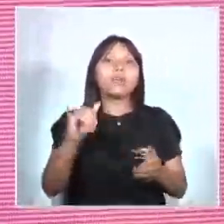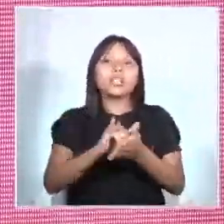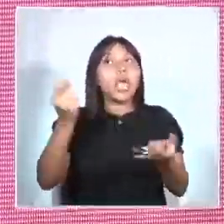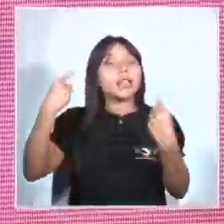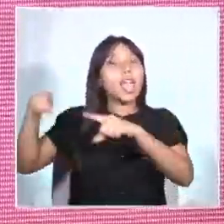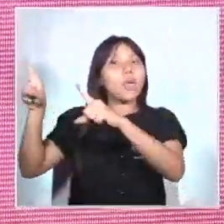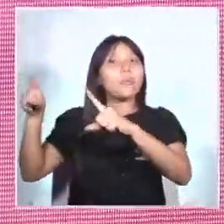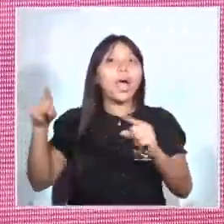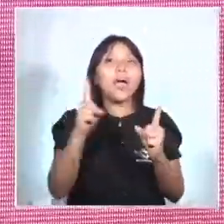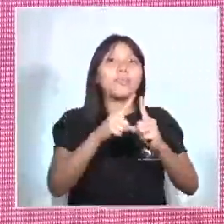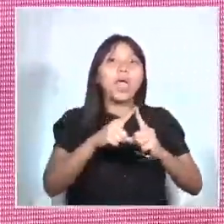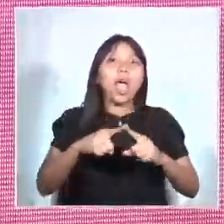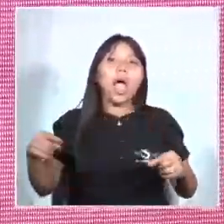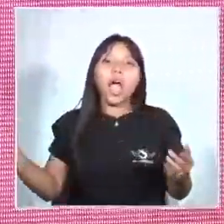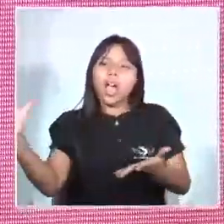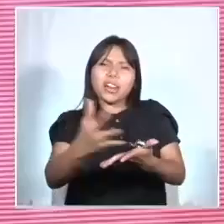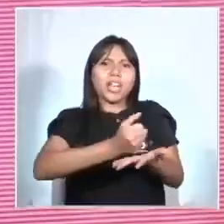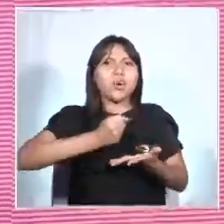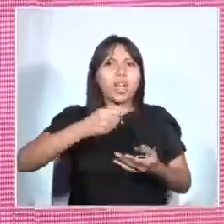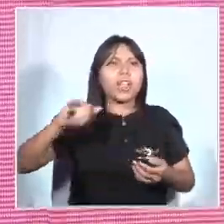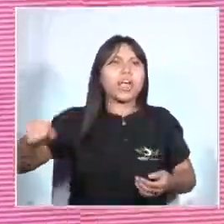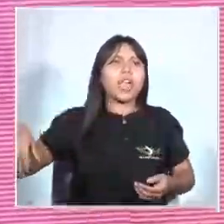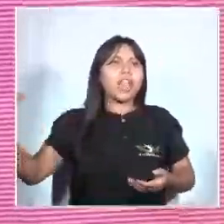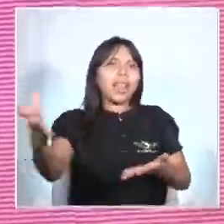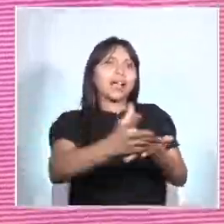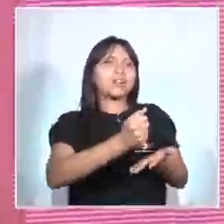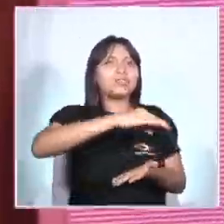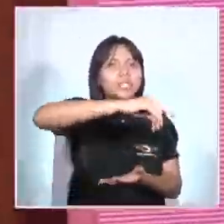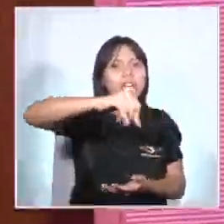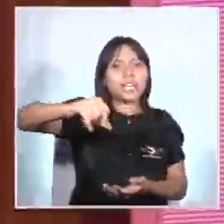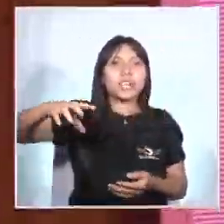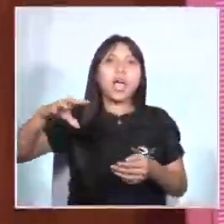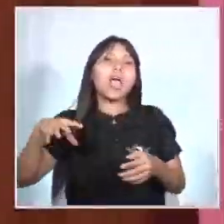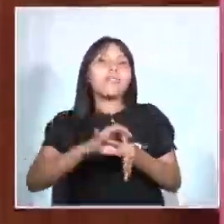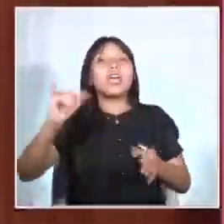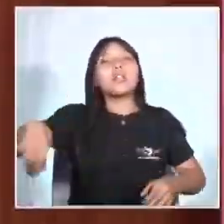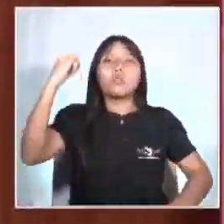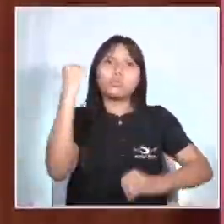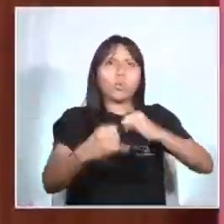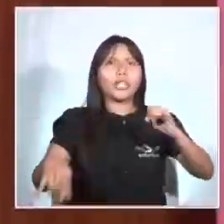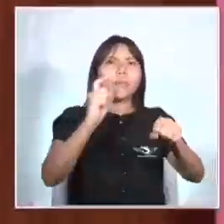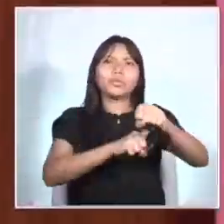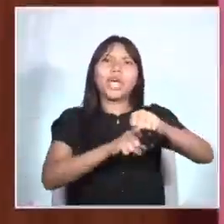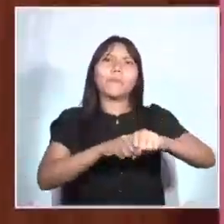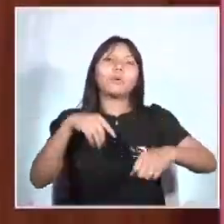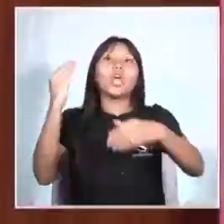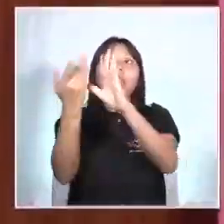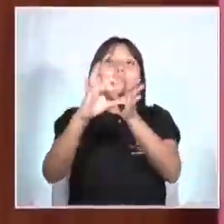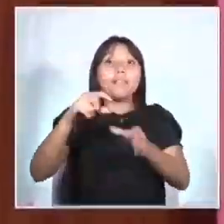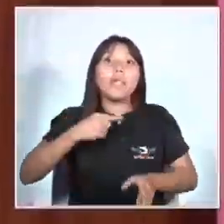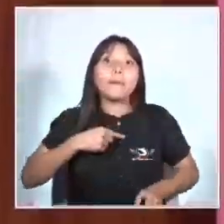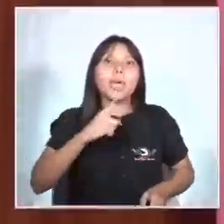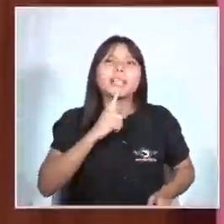van a recoger la cosecha de los últimos tiempos. Delante de mí está